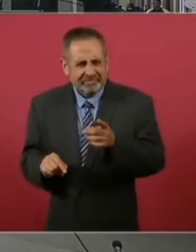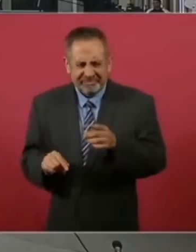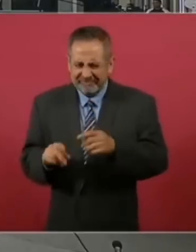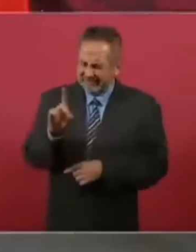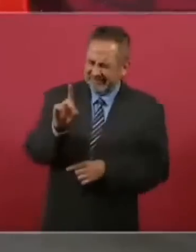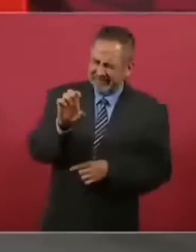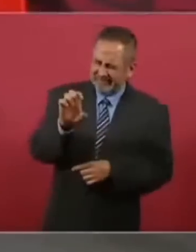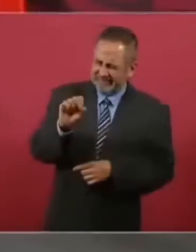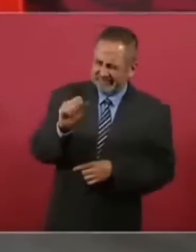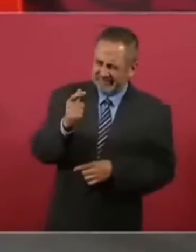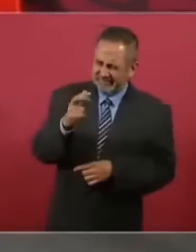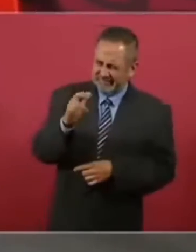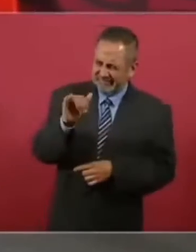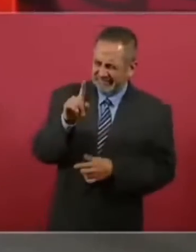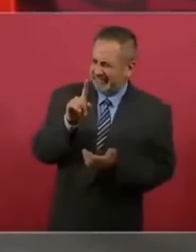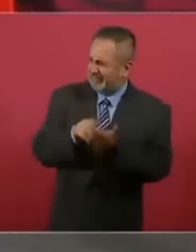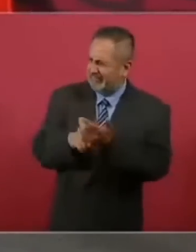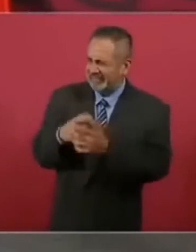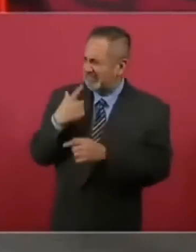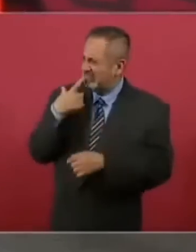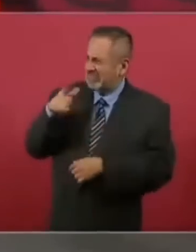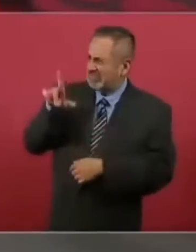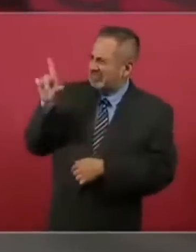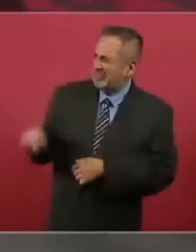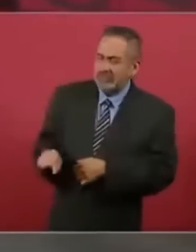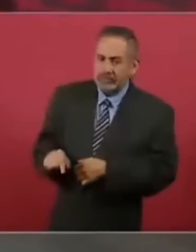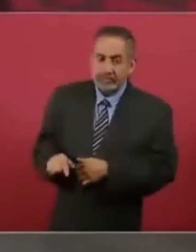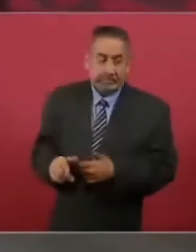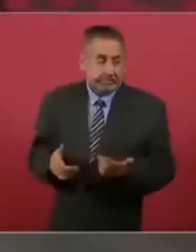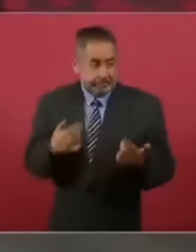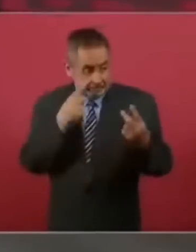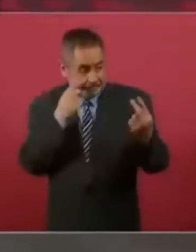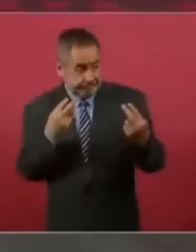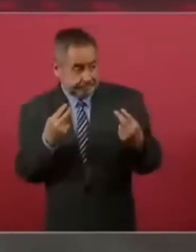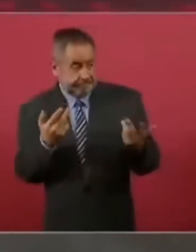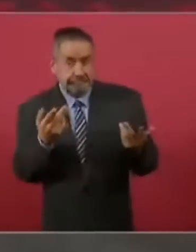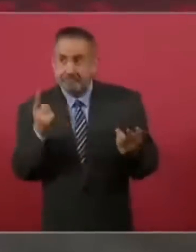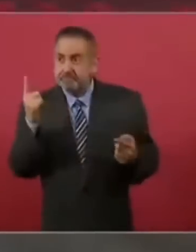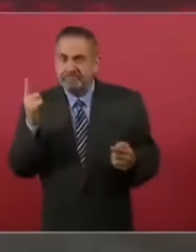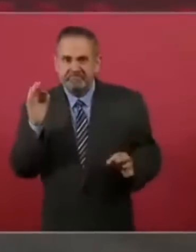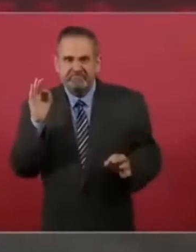Desgraciado. Y mira el desgraciado.